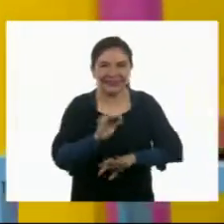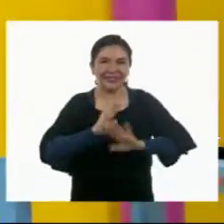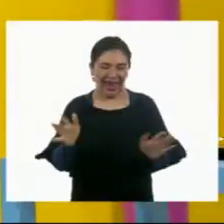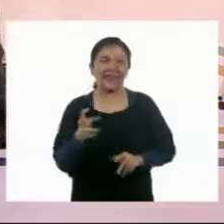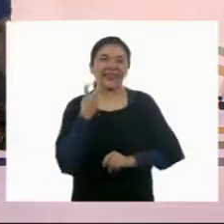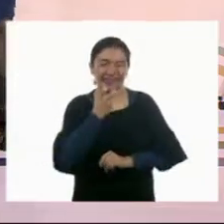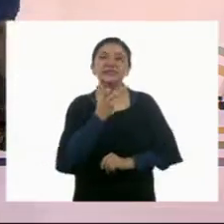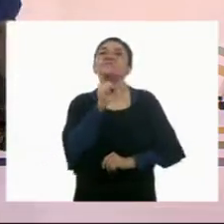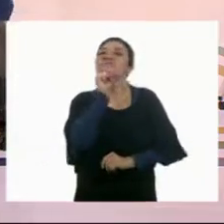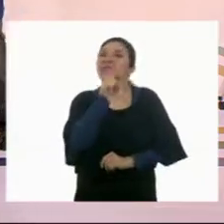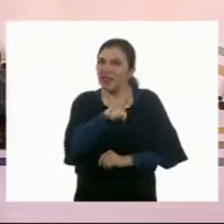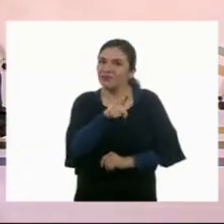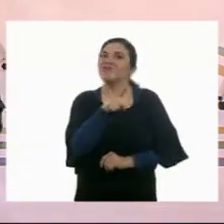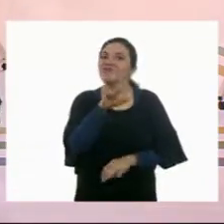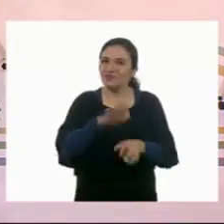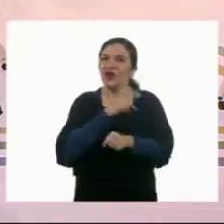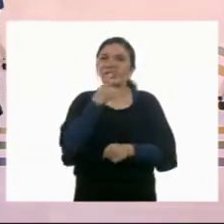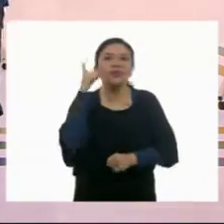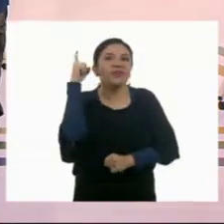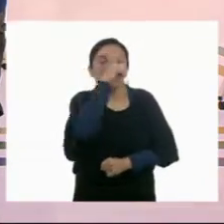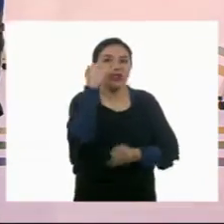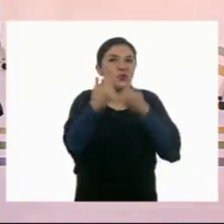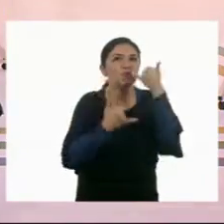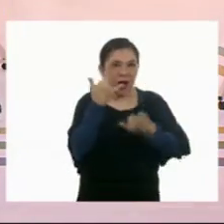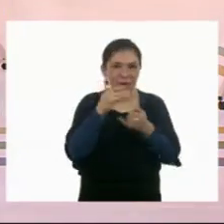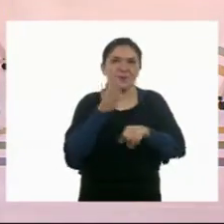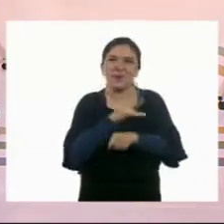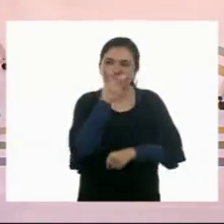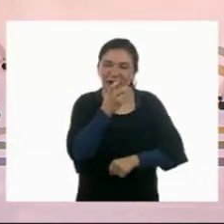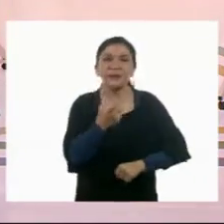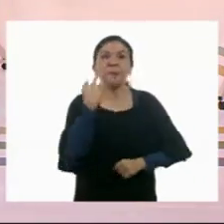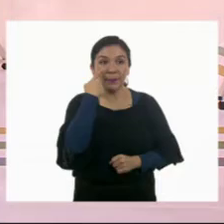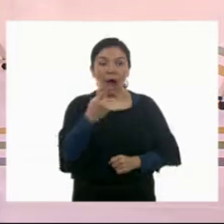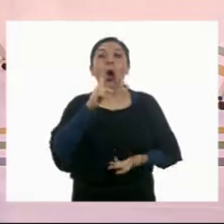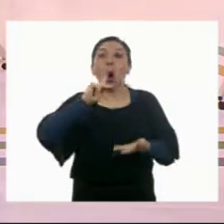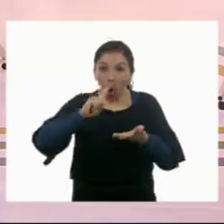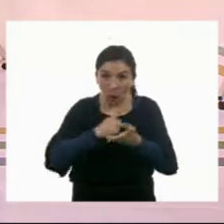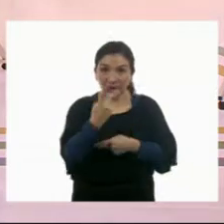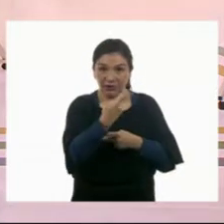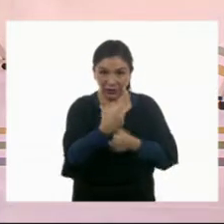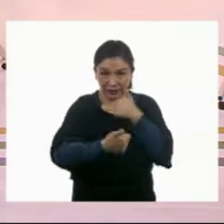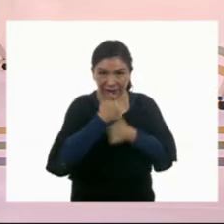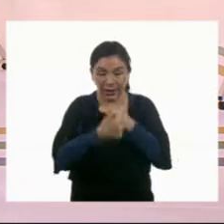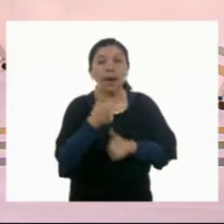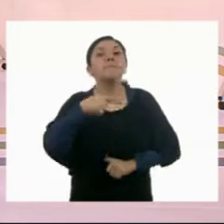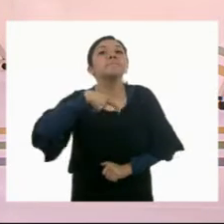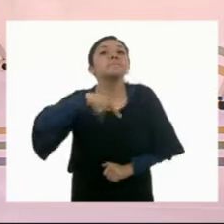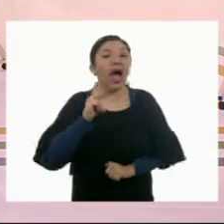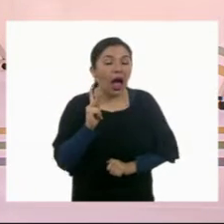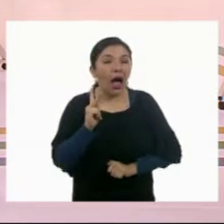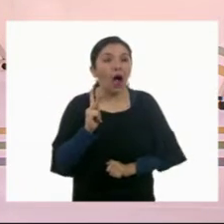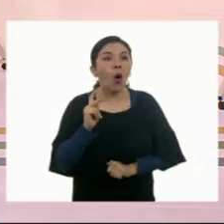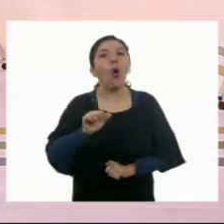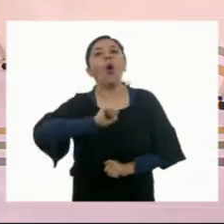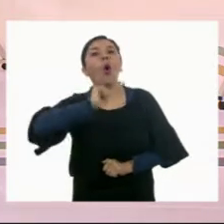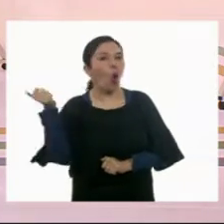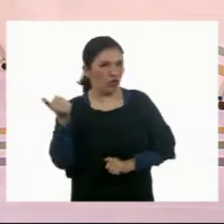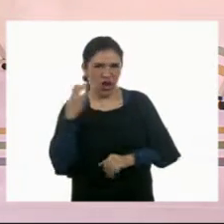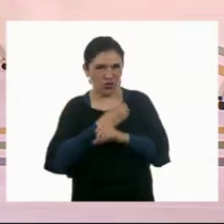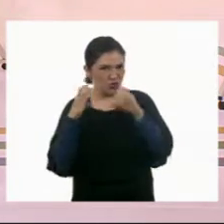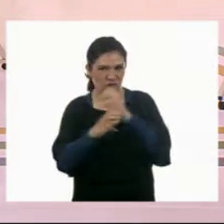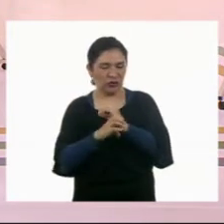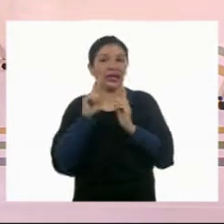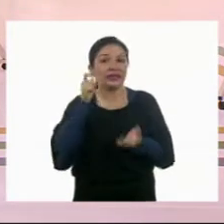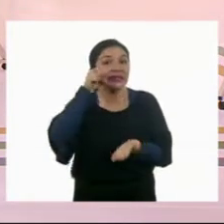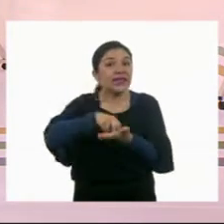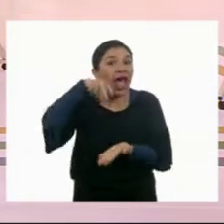sí, pues justamente por eso es complicado el juego, ¿no? Me encantan. A ver, ¿por qué no lo volvemos a hacer? Pero sí. Ahora vamos a hacer otro que